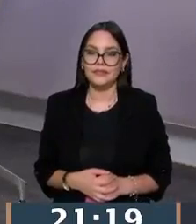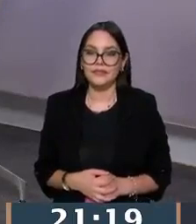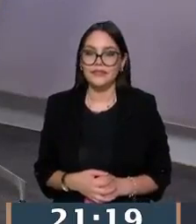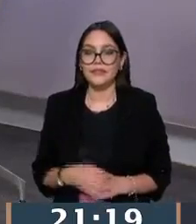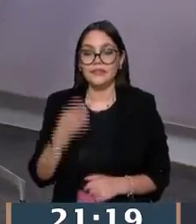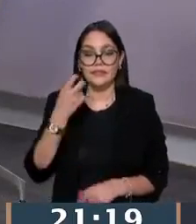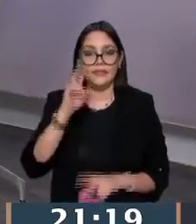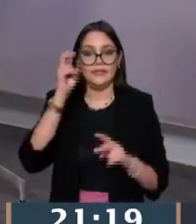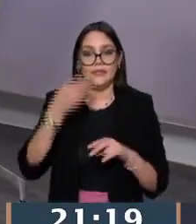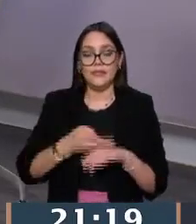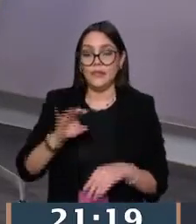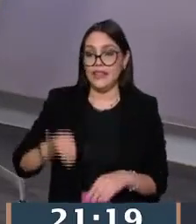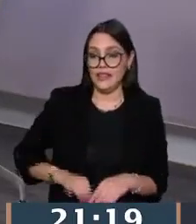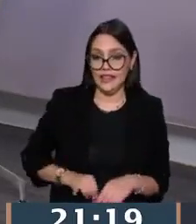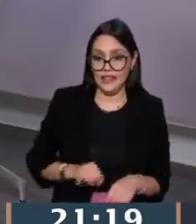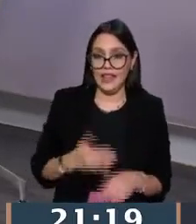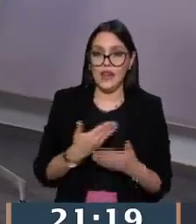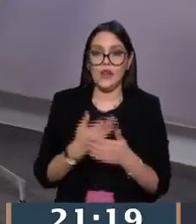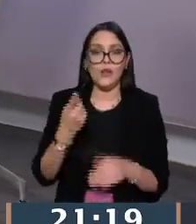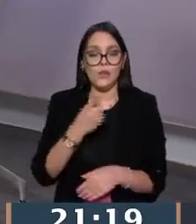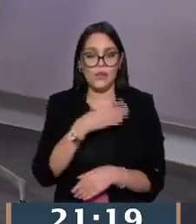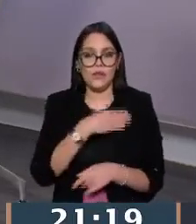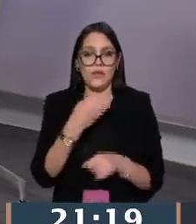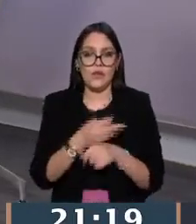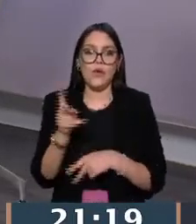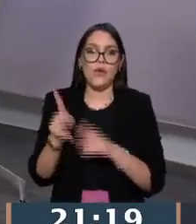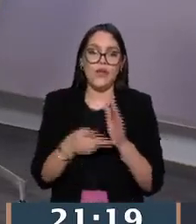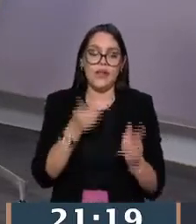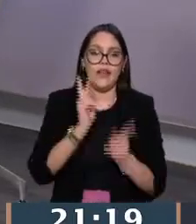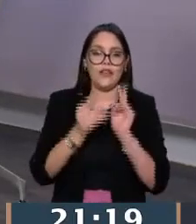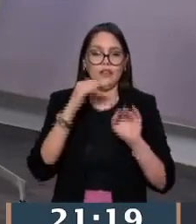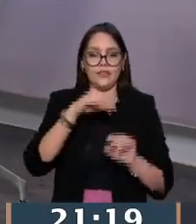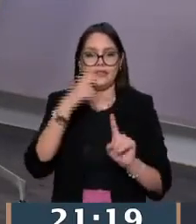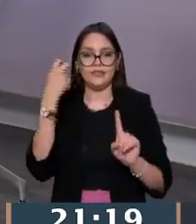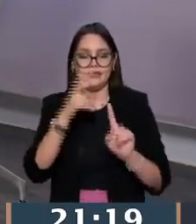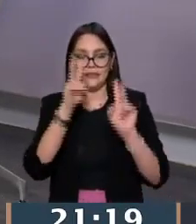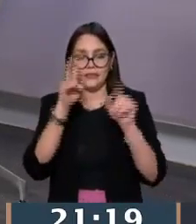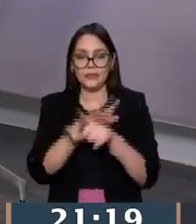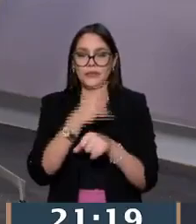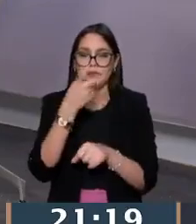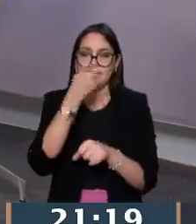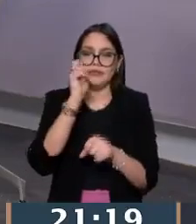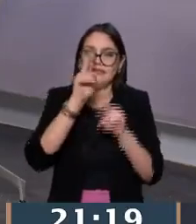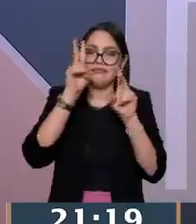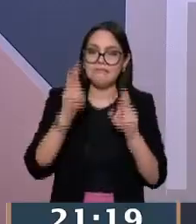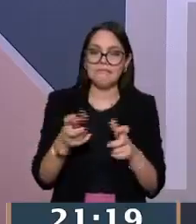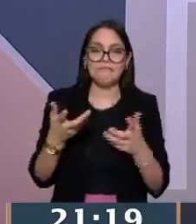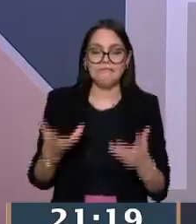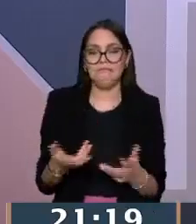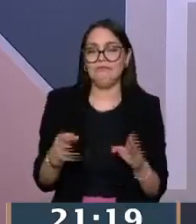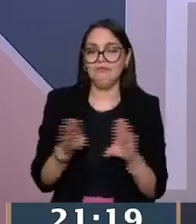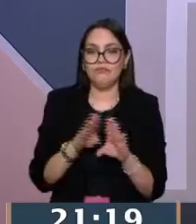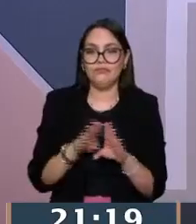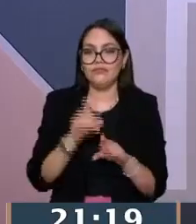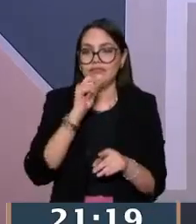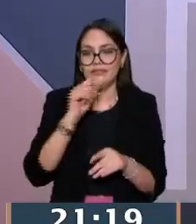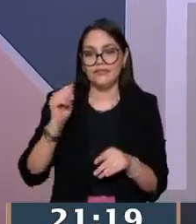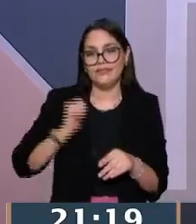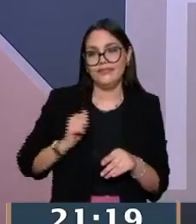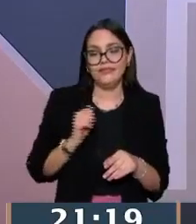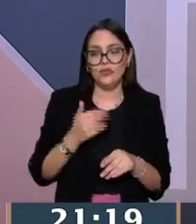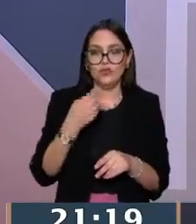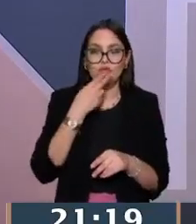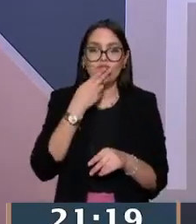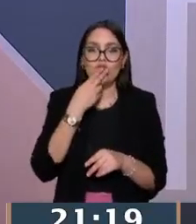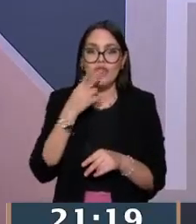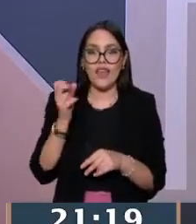interesante y que al final de cuentas, qué bueno que se vuelva a reflexionar sobre él, porque es uno de los fundamentos, ahora sí que del capitalismo extremo,